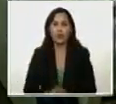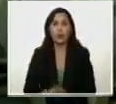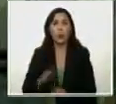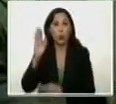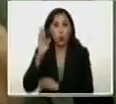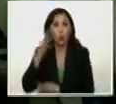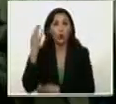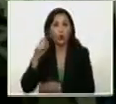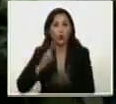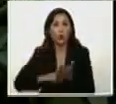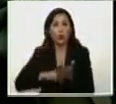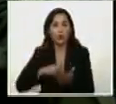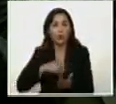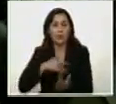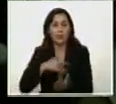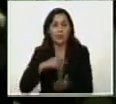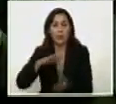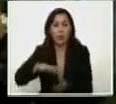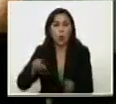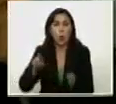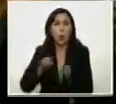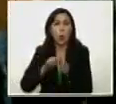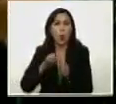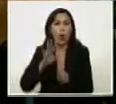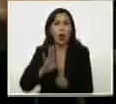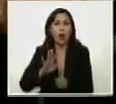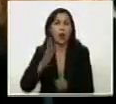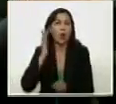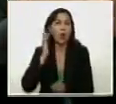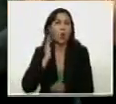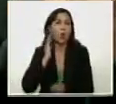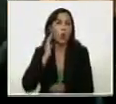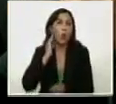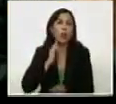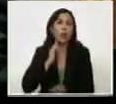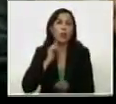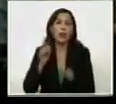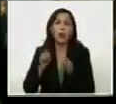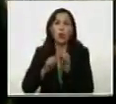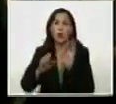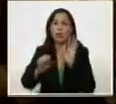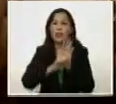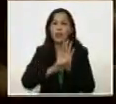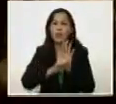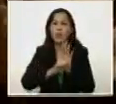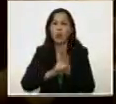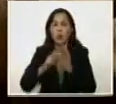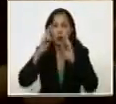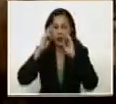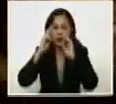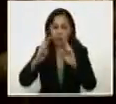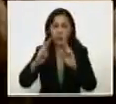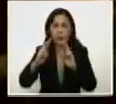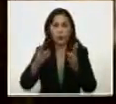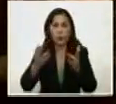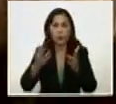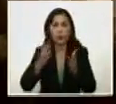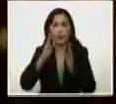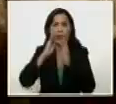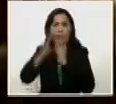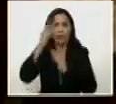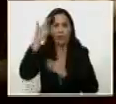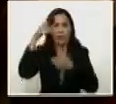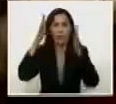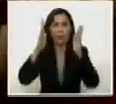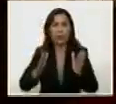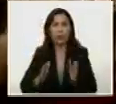juro, de verdad. Yo sentía que estaba tocando a Bolívar porque esa piedra la mandó a poner Bolívar como símbolo del reconocimiento del Ejército